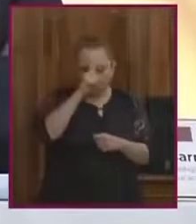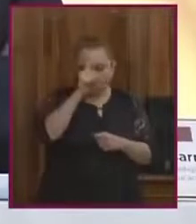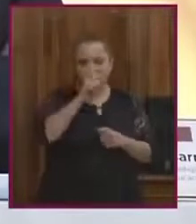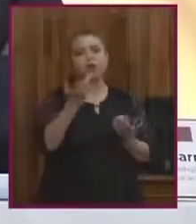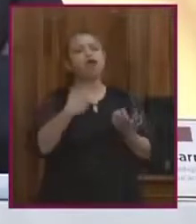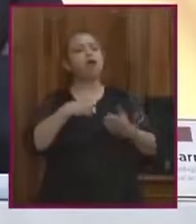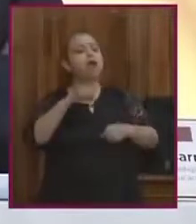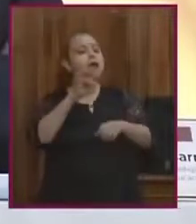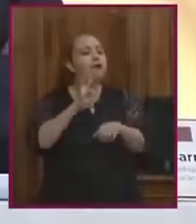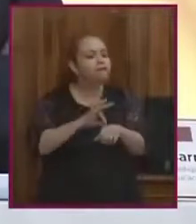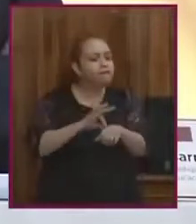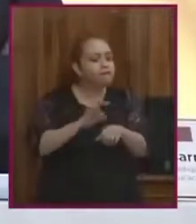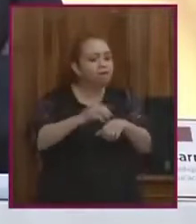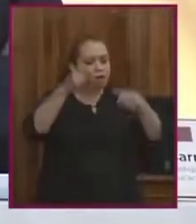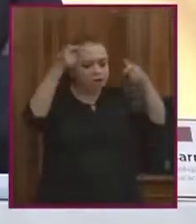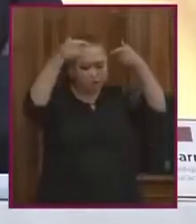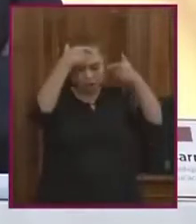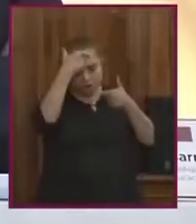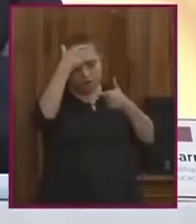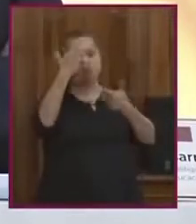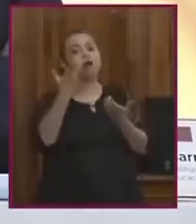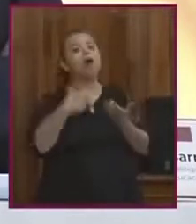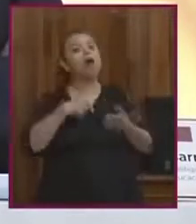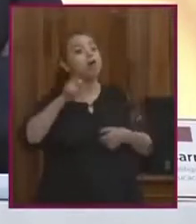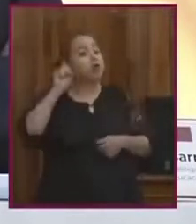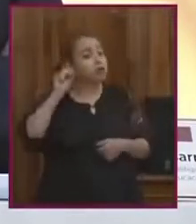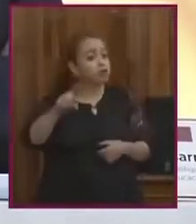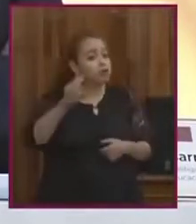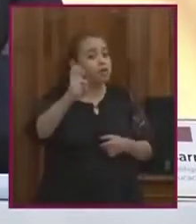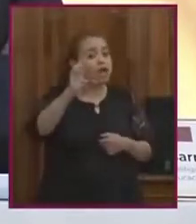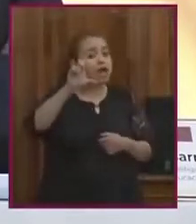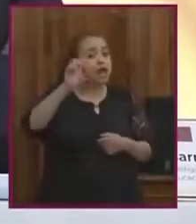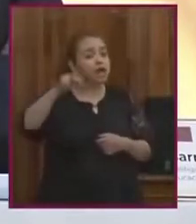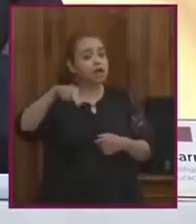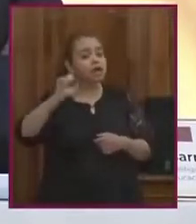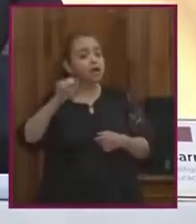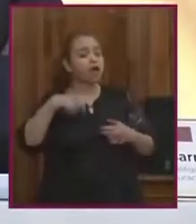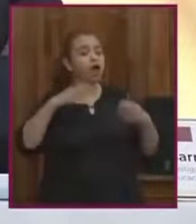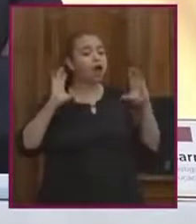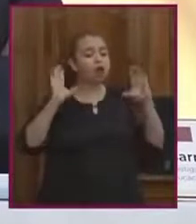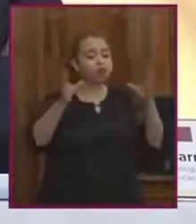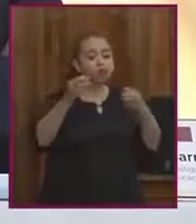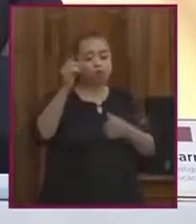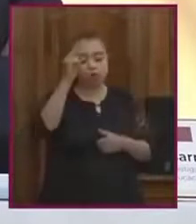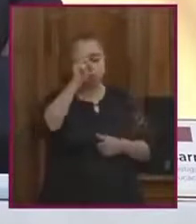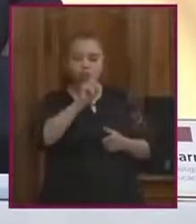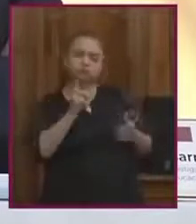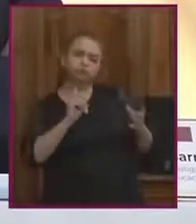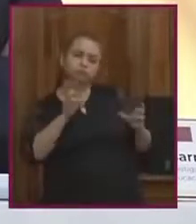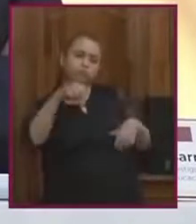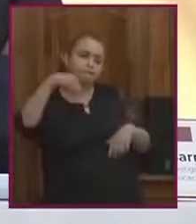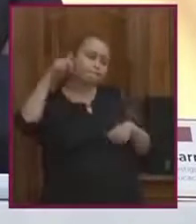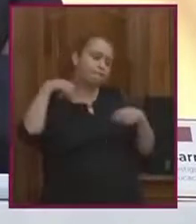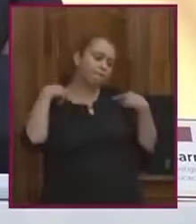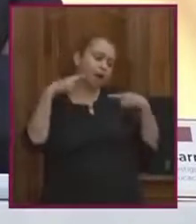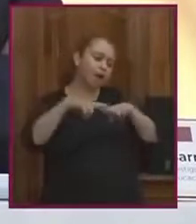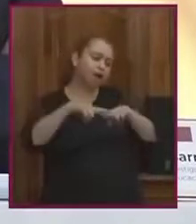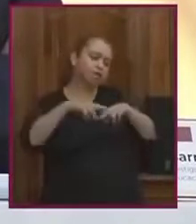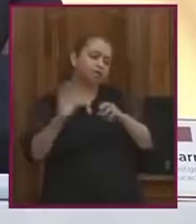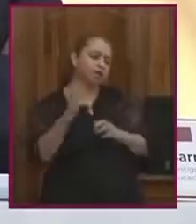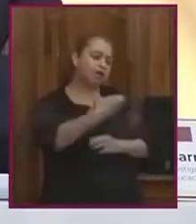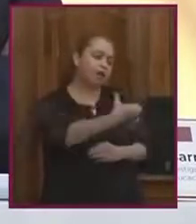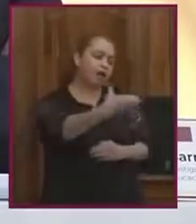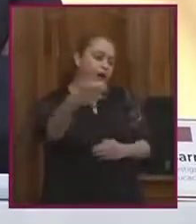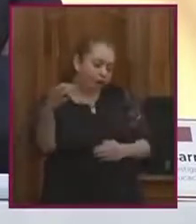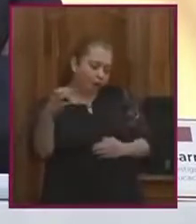pedagoga Elena Torres, pionera de la formación académica de maestras y maestros rurales, entre otras. Esta